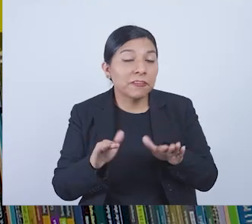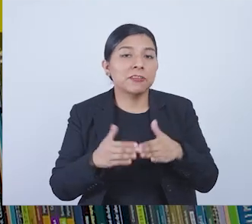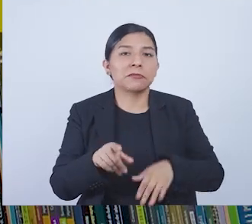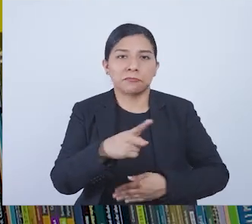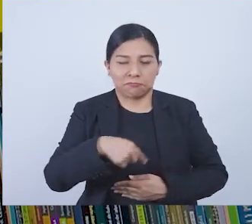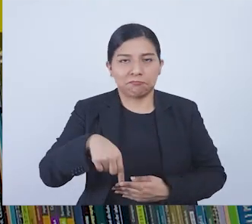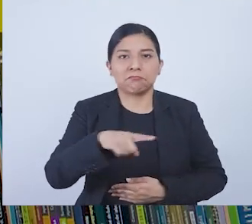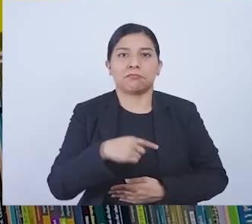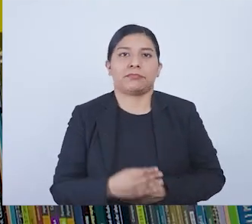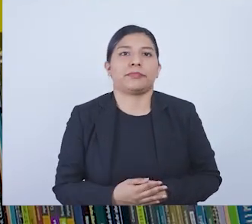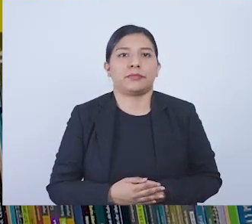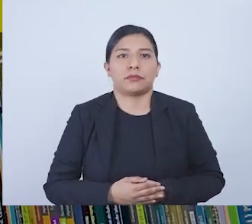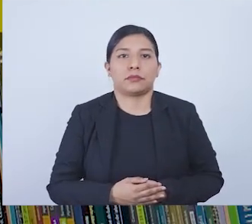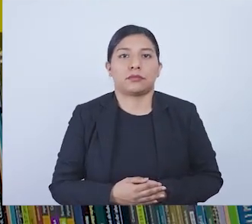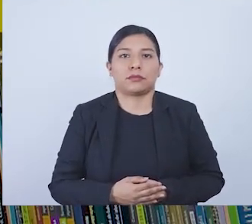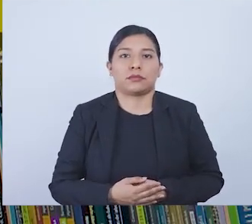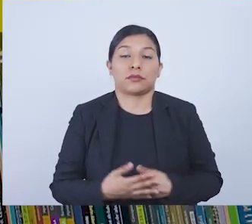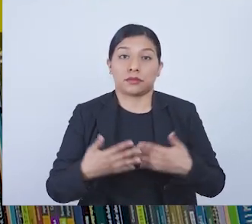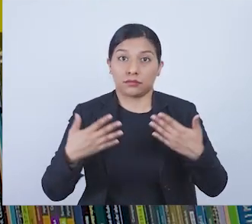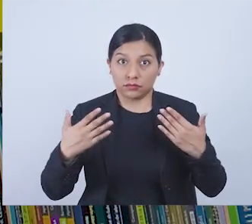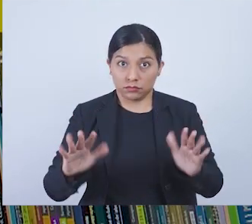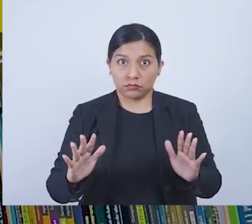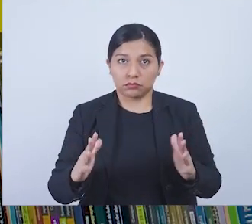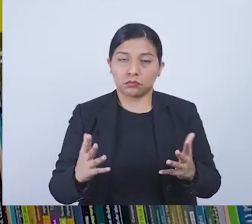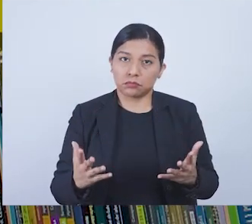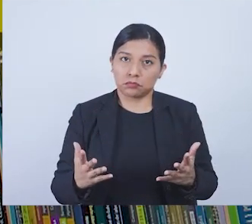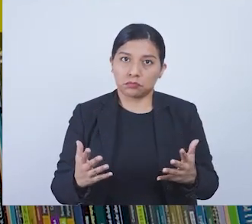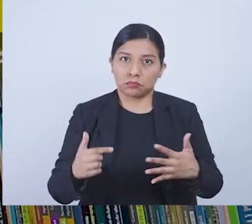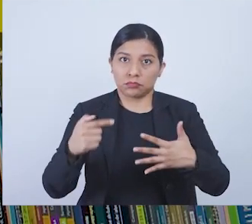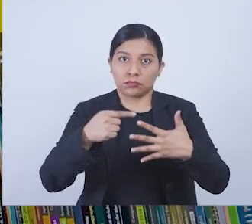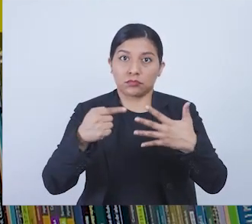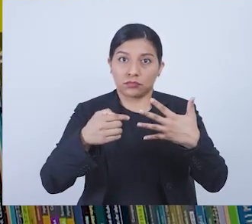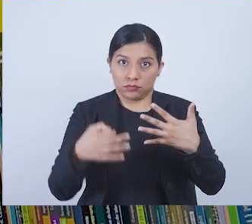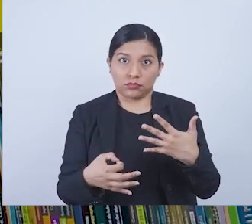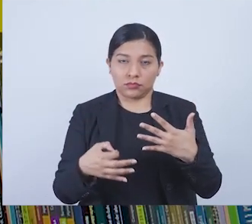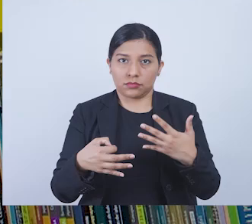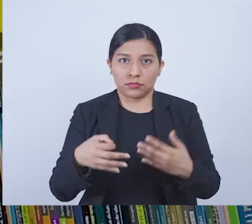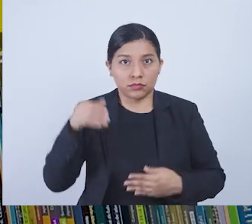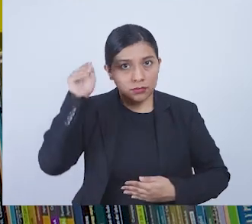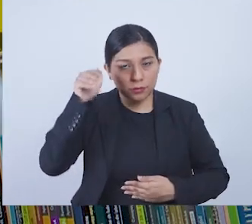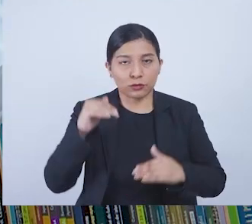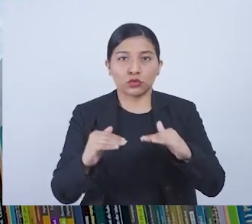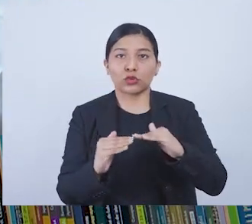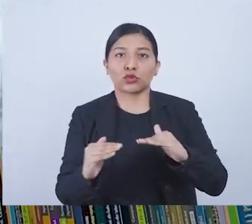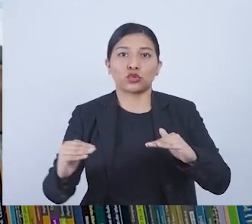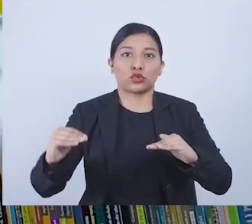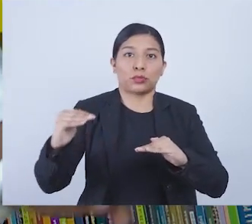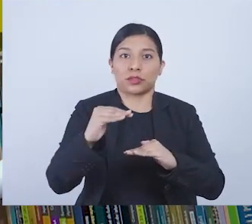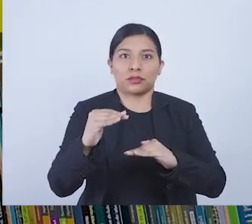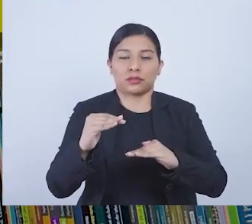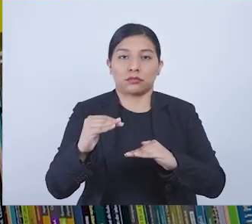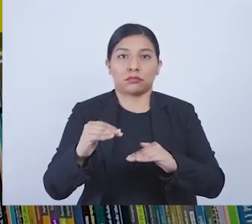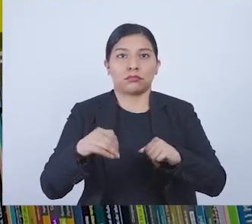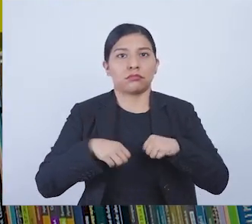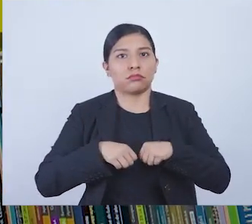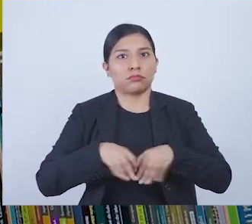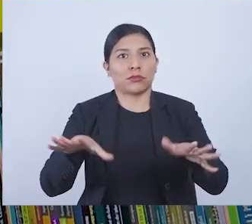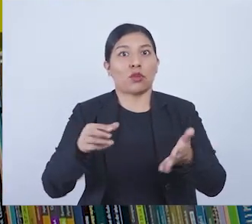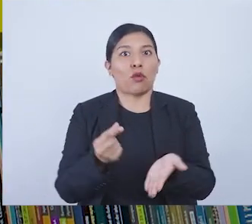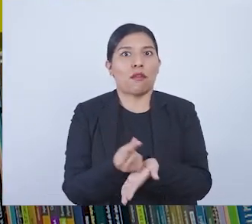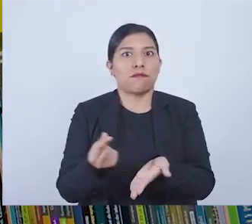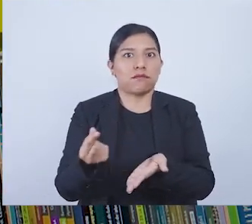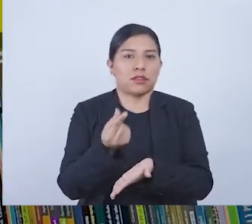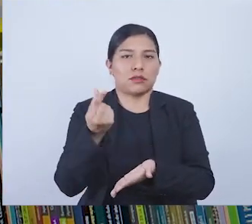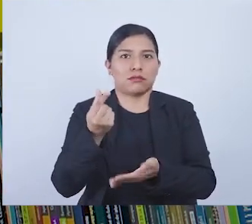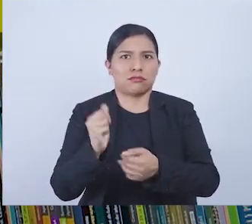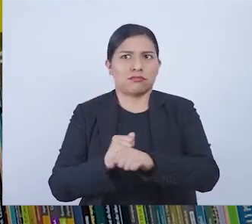administrativos y aparece la Ley de Educación Superior con la proliferación de las